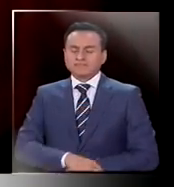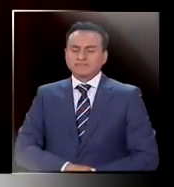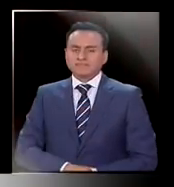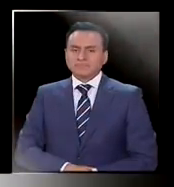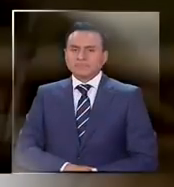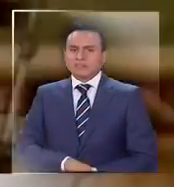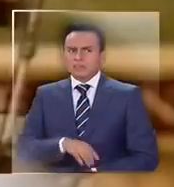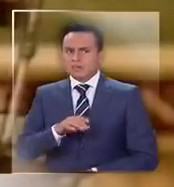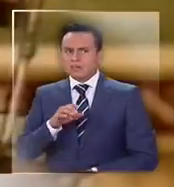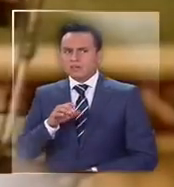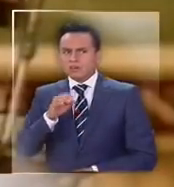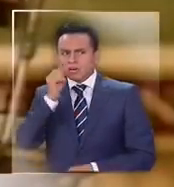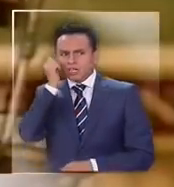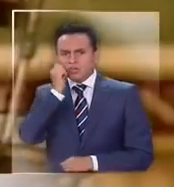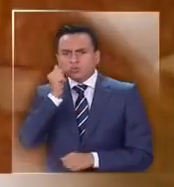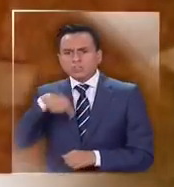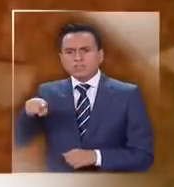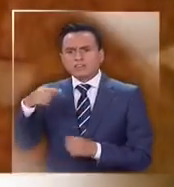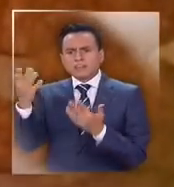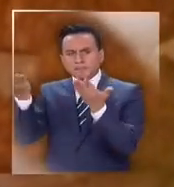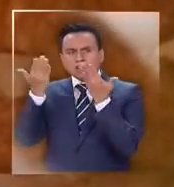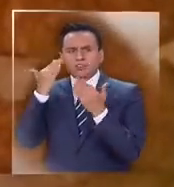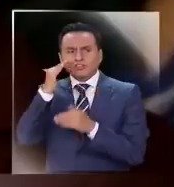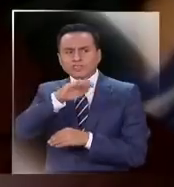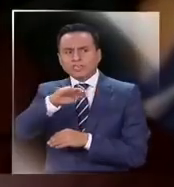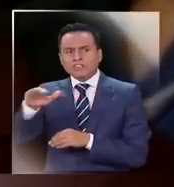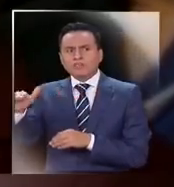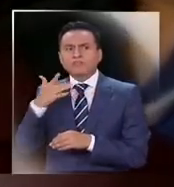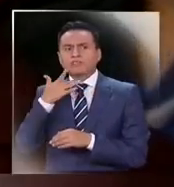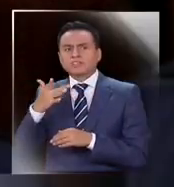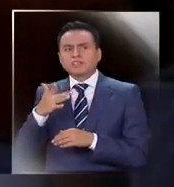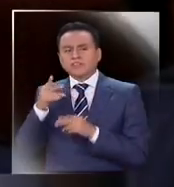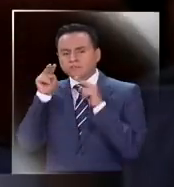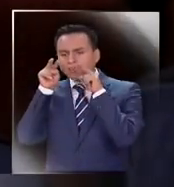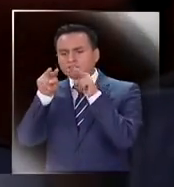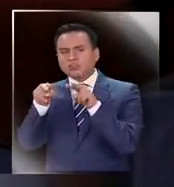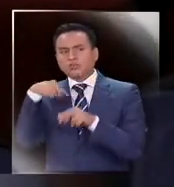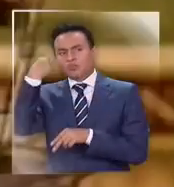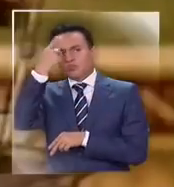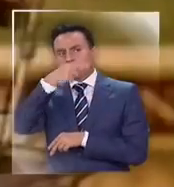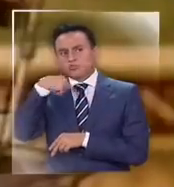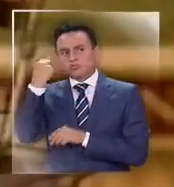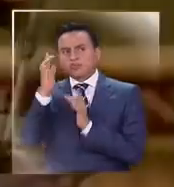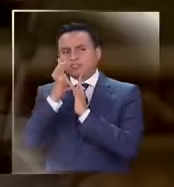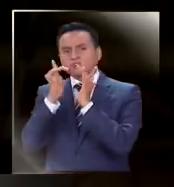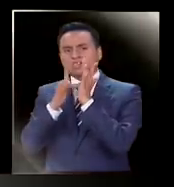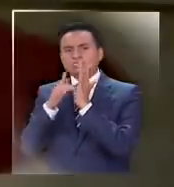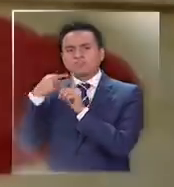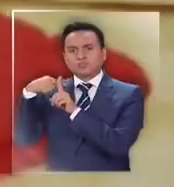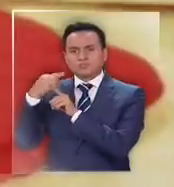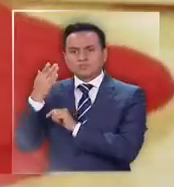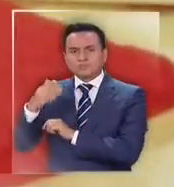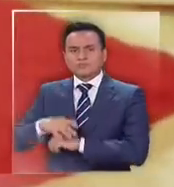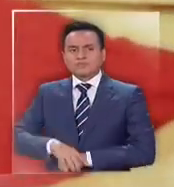con cariño ustedes le tienden la mano a estos niños porque ven en ellos el rostro de Jesucristo.